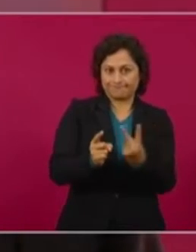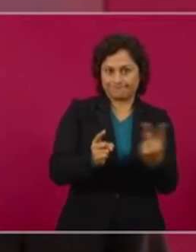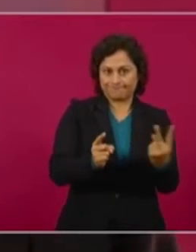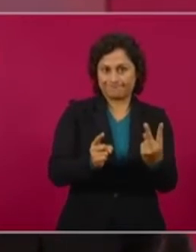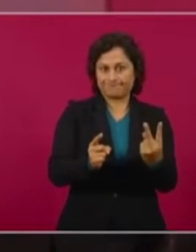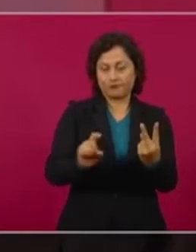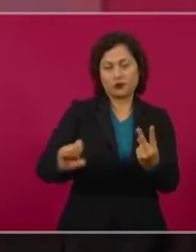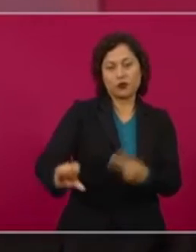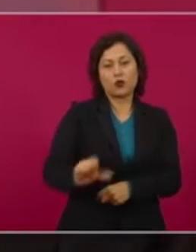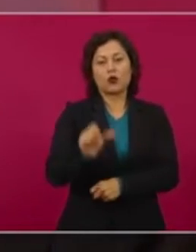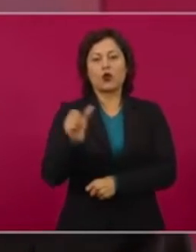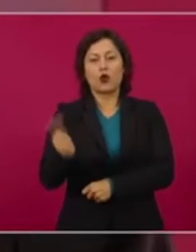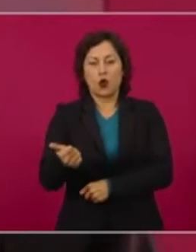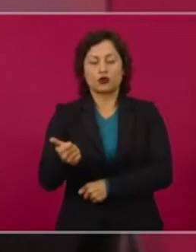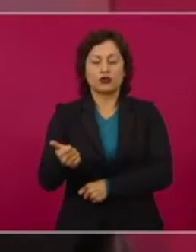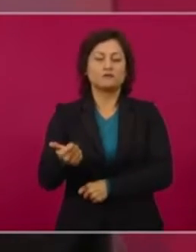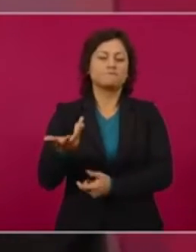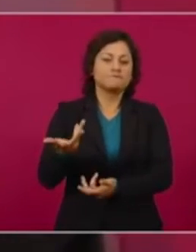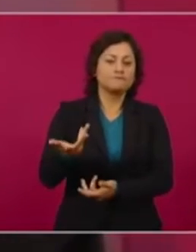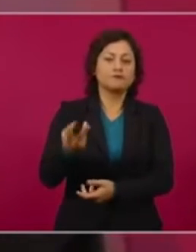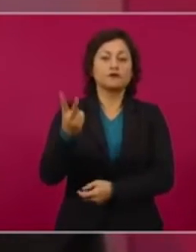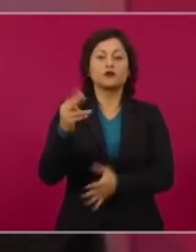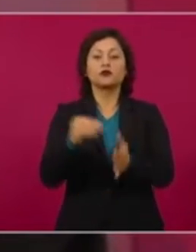de $2.500 millones